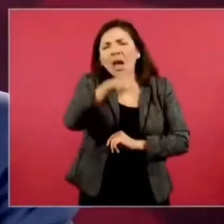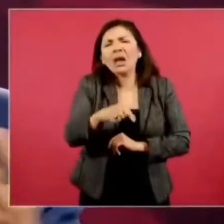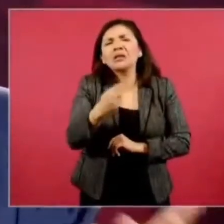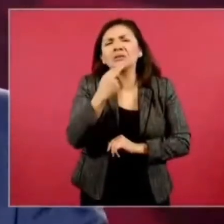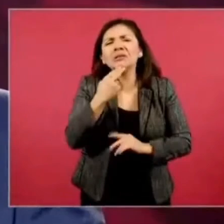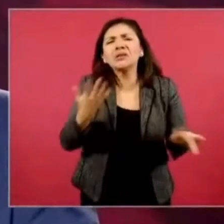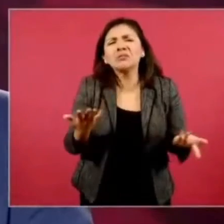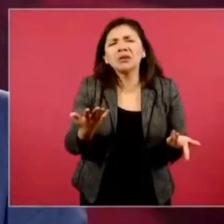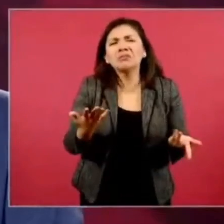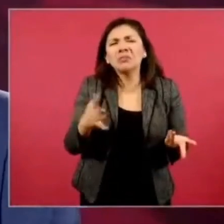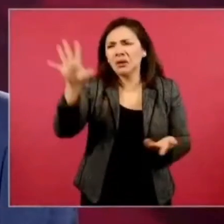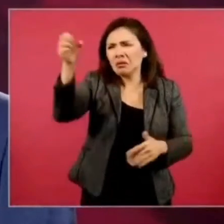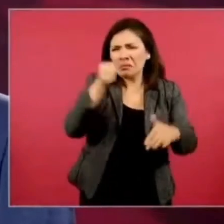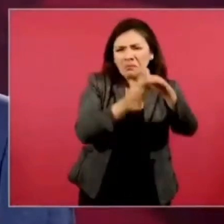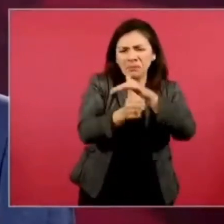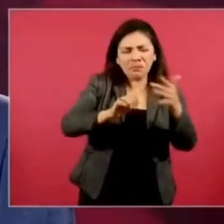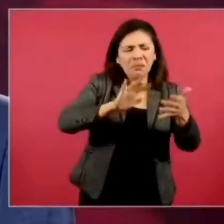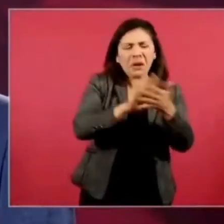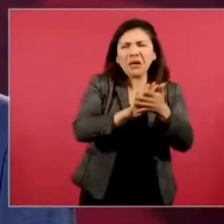todo eso?